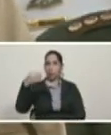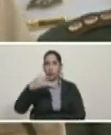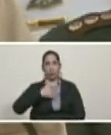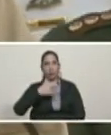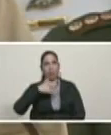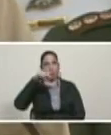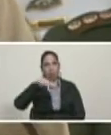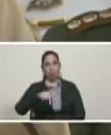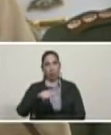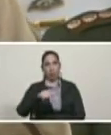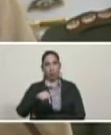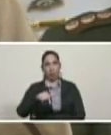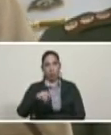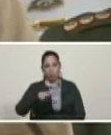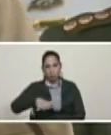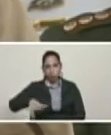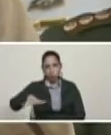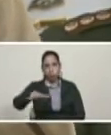en este patio,